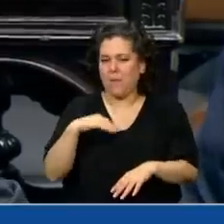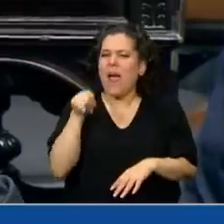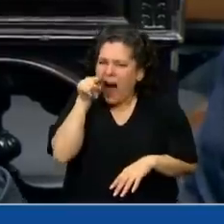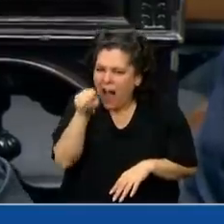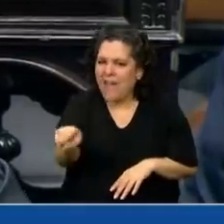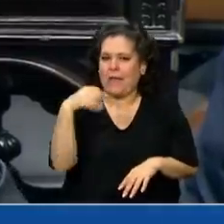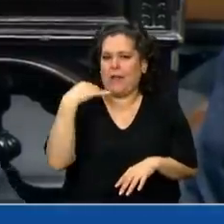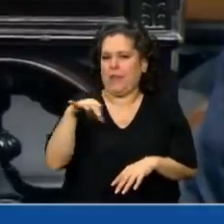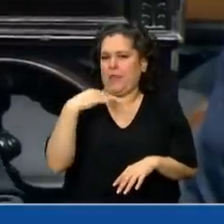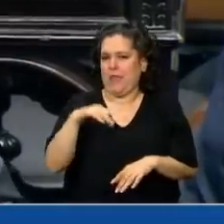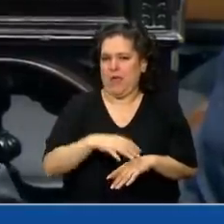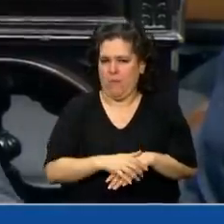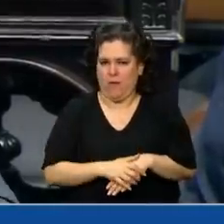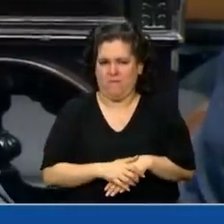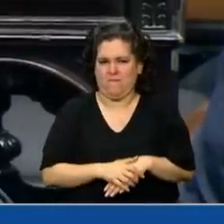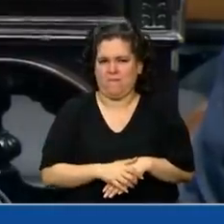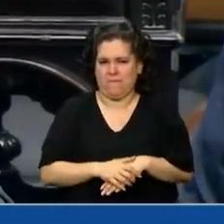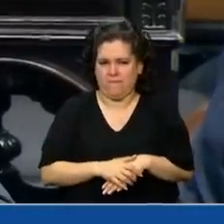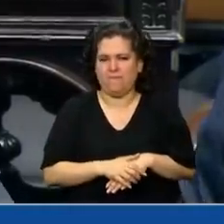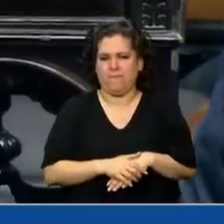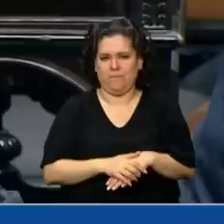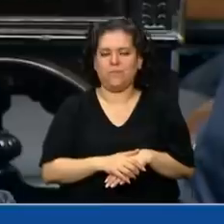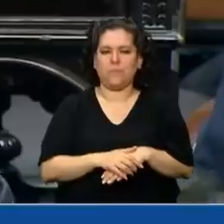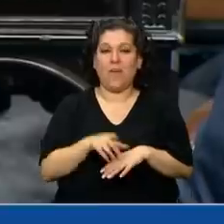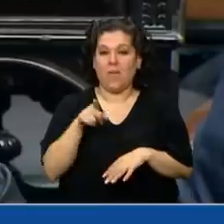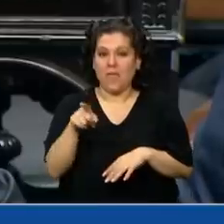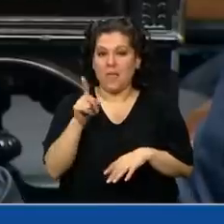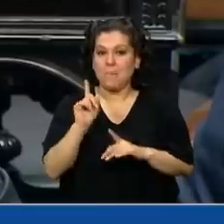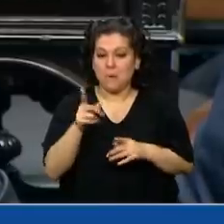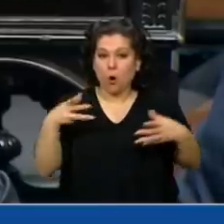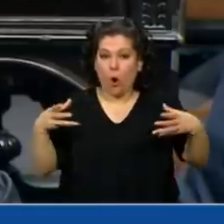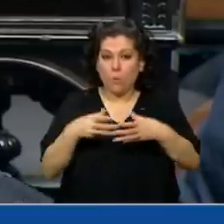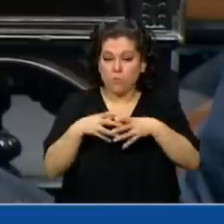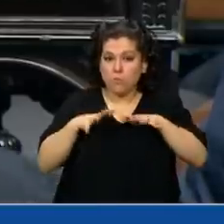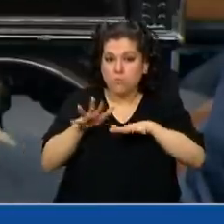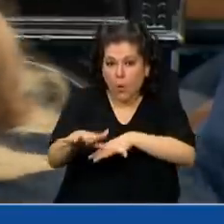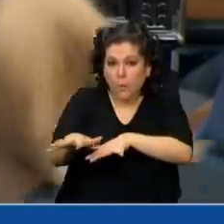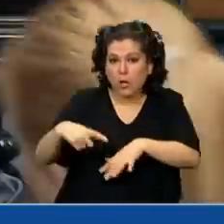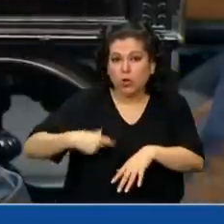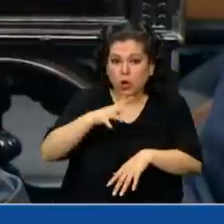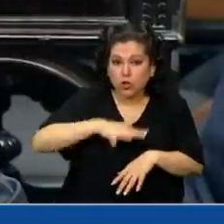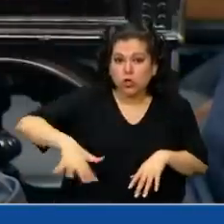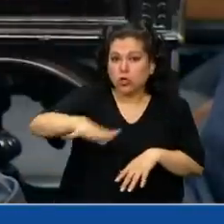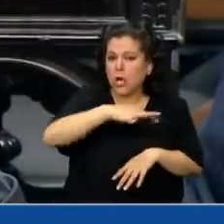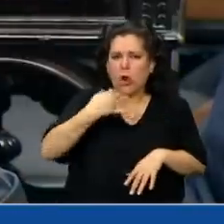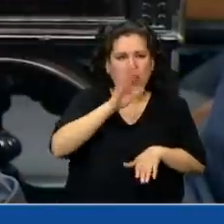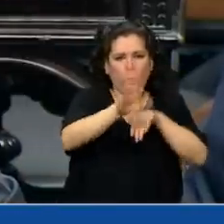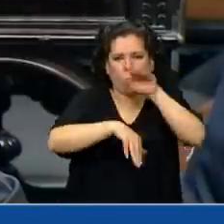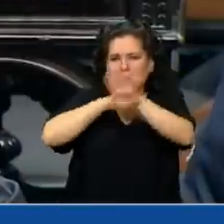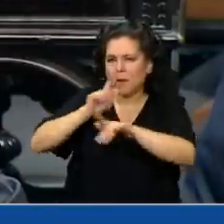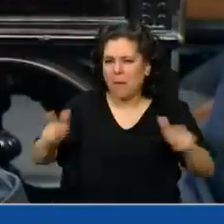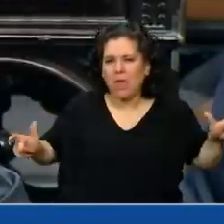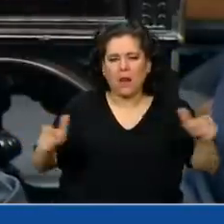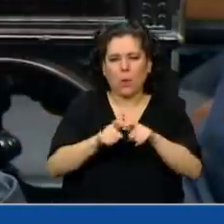Ahí hay que meter la mano a fondo. Y con los movimientos sociales hay que reunirlos porque